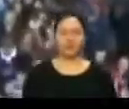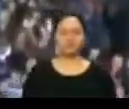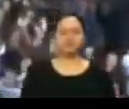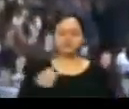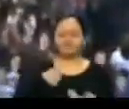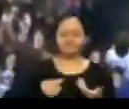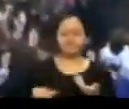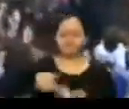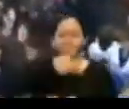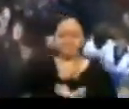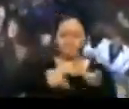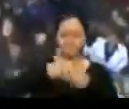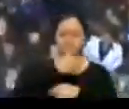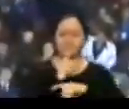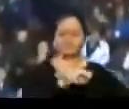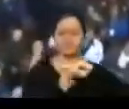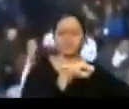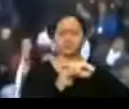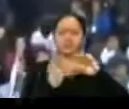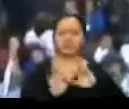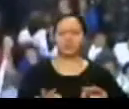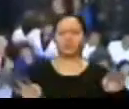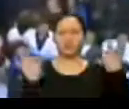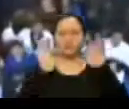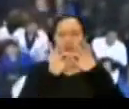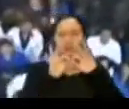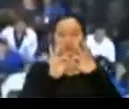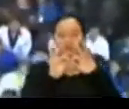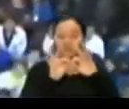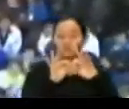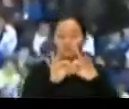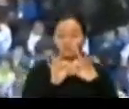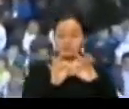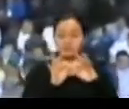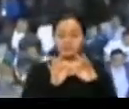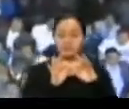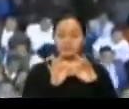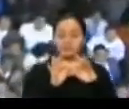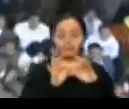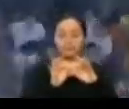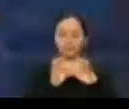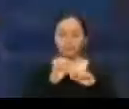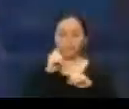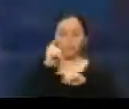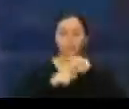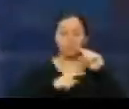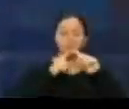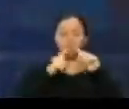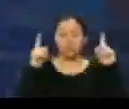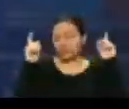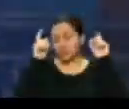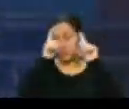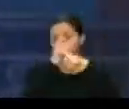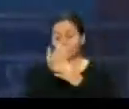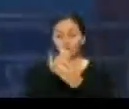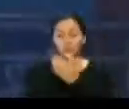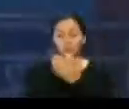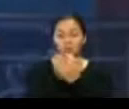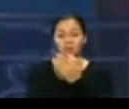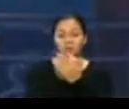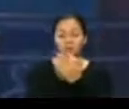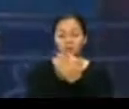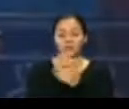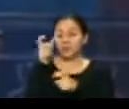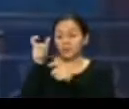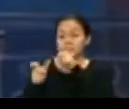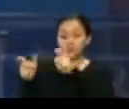adelante, compañeros. Es su aliada las dificultades económicas, porque hay gente sin